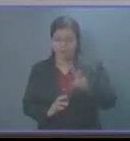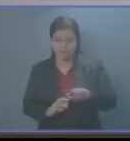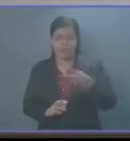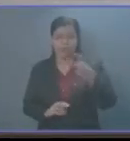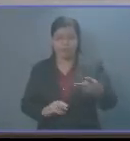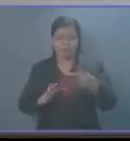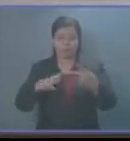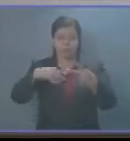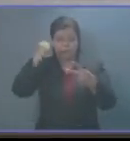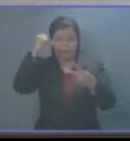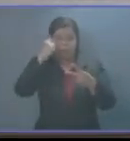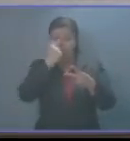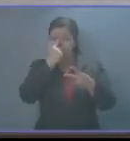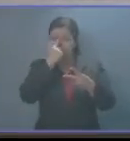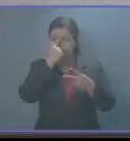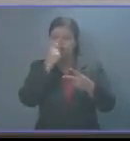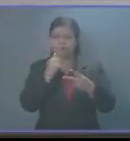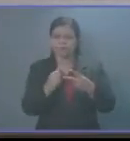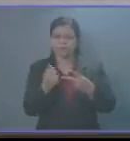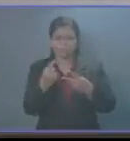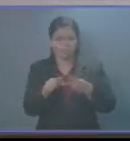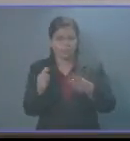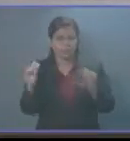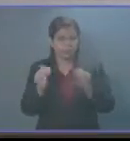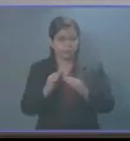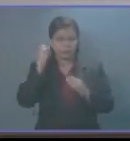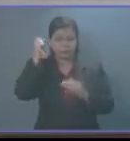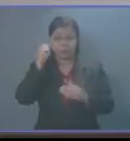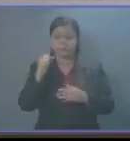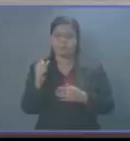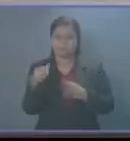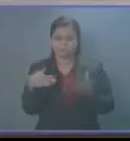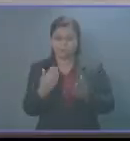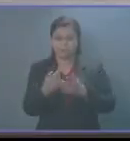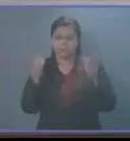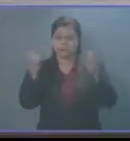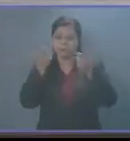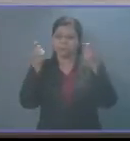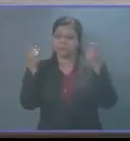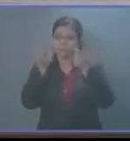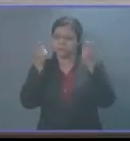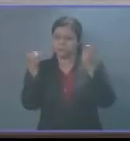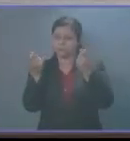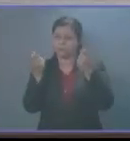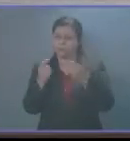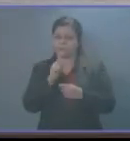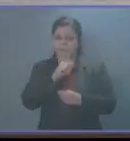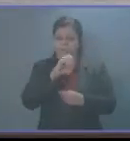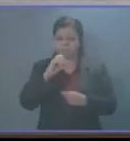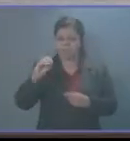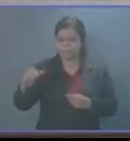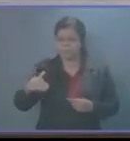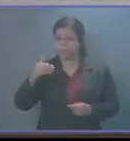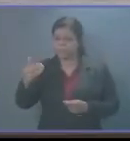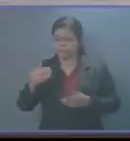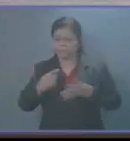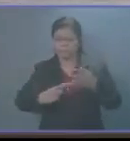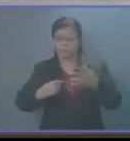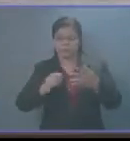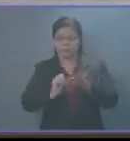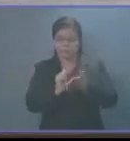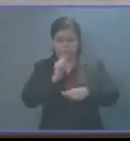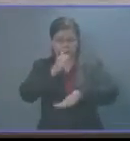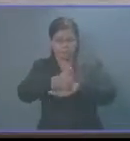hecho de gran trascendencia y no menos importante es la conmemoración de los 100 años de la Constitución